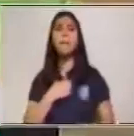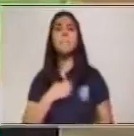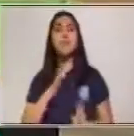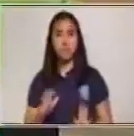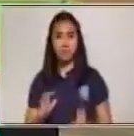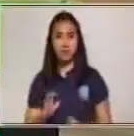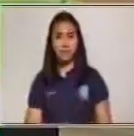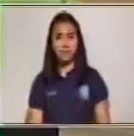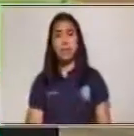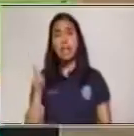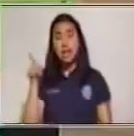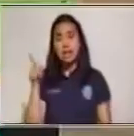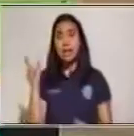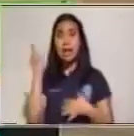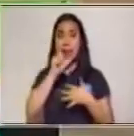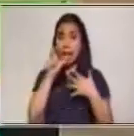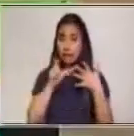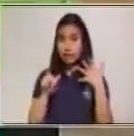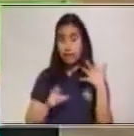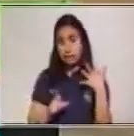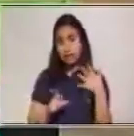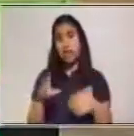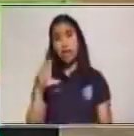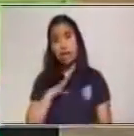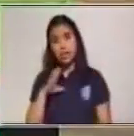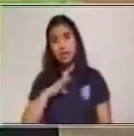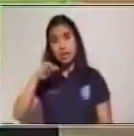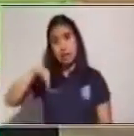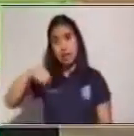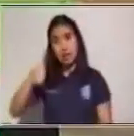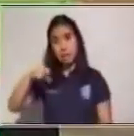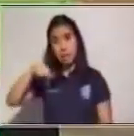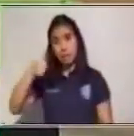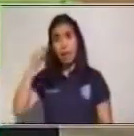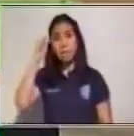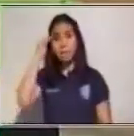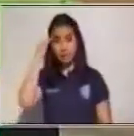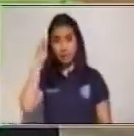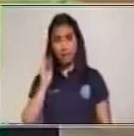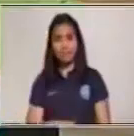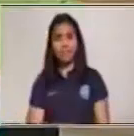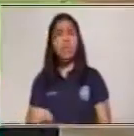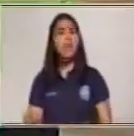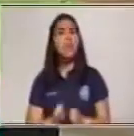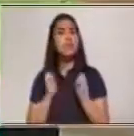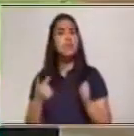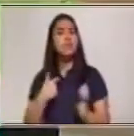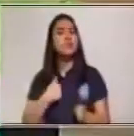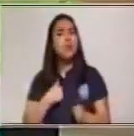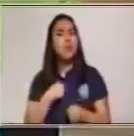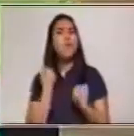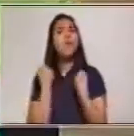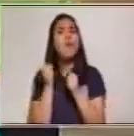pasos o son características que tienen los mapas mentales. Entonces vamos a elaborar uno